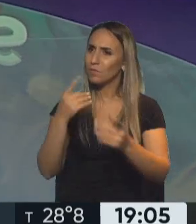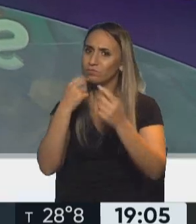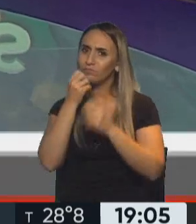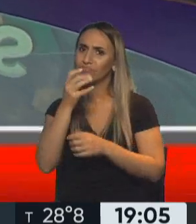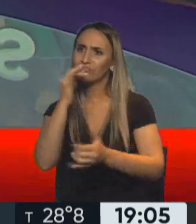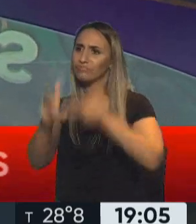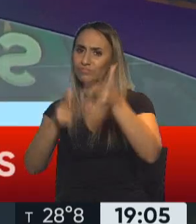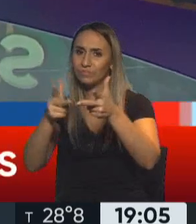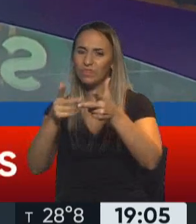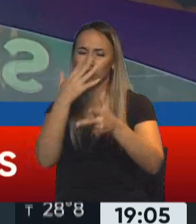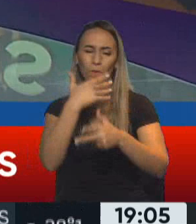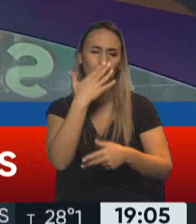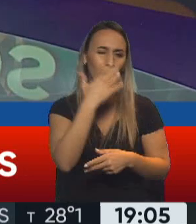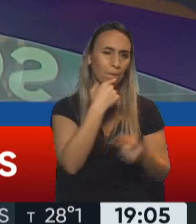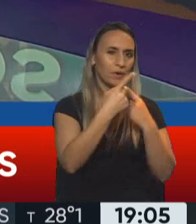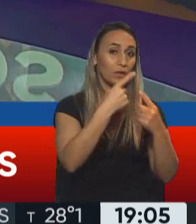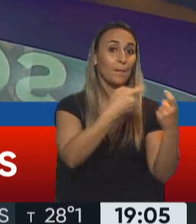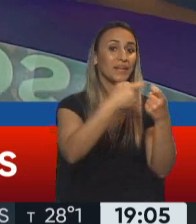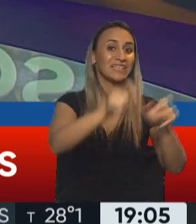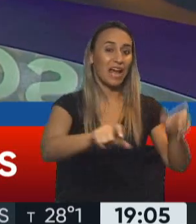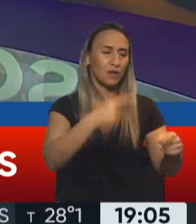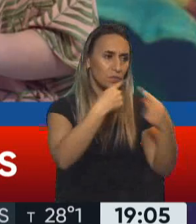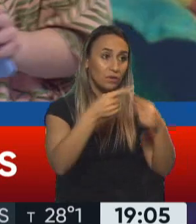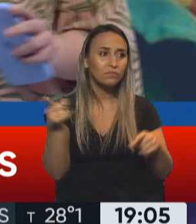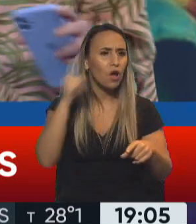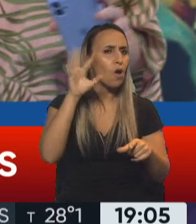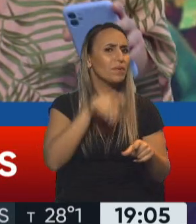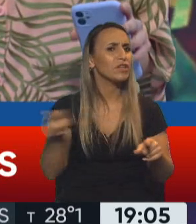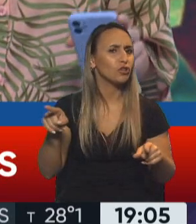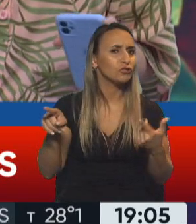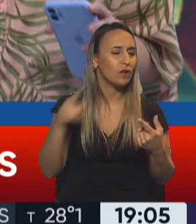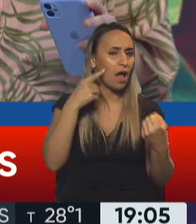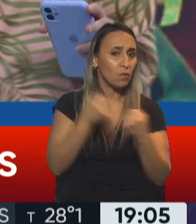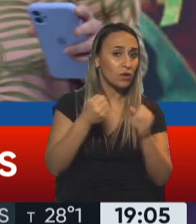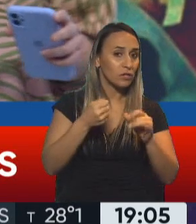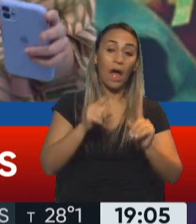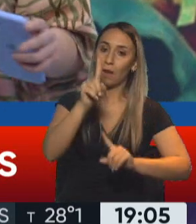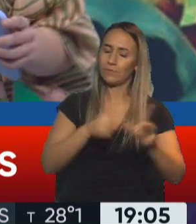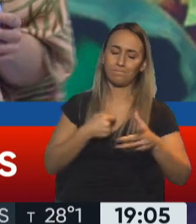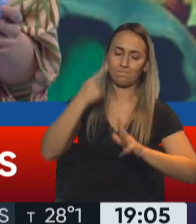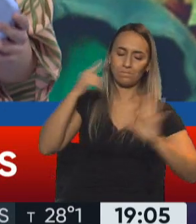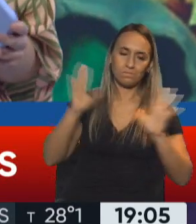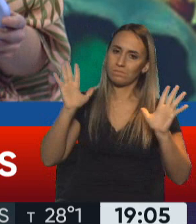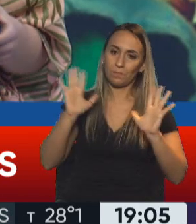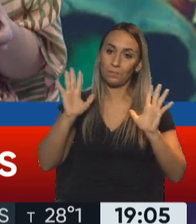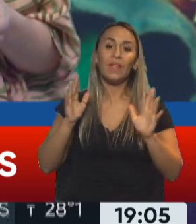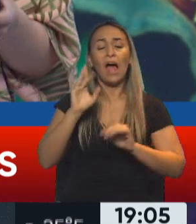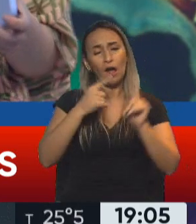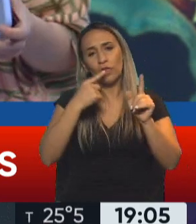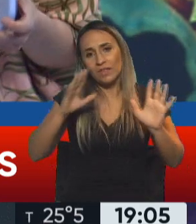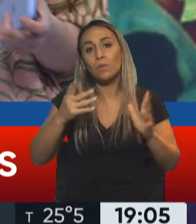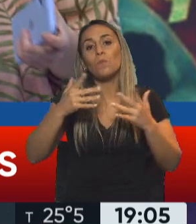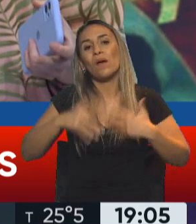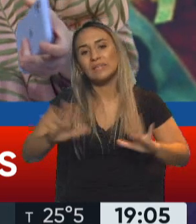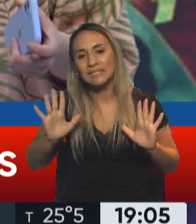ver qué les parecía? Sí. Y también, ¿no? Intentaron correrse un poquito porque fue bastante fuerte. Sí decían, Feli, que bueno, tal vez existe esta posibilidad de que algún que